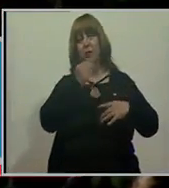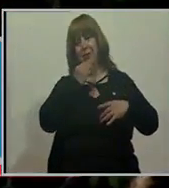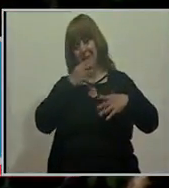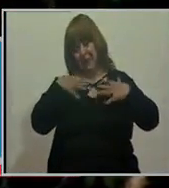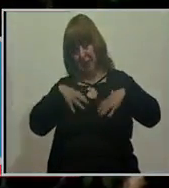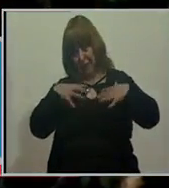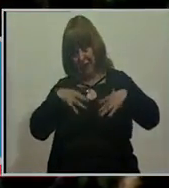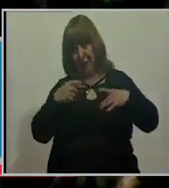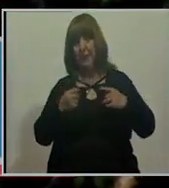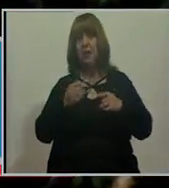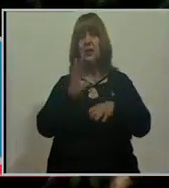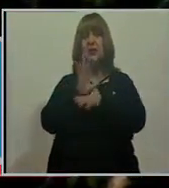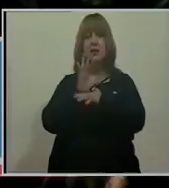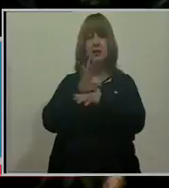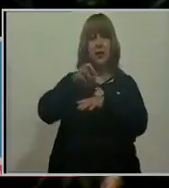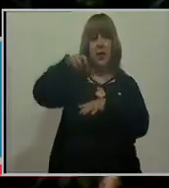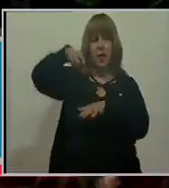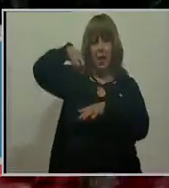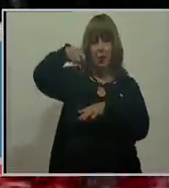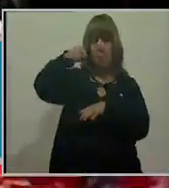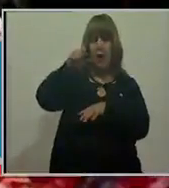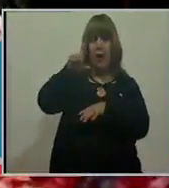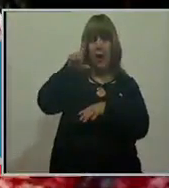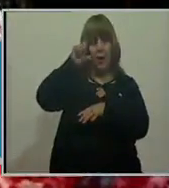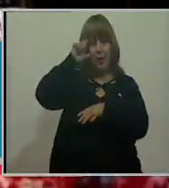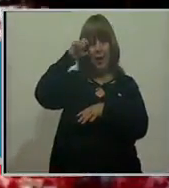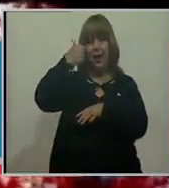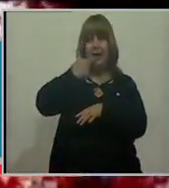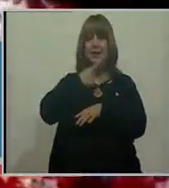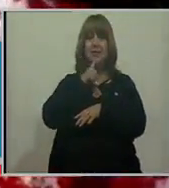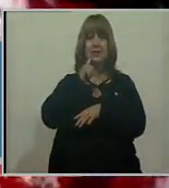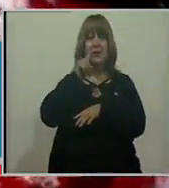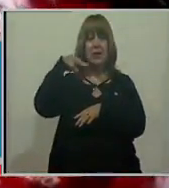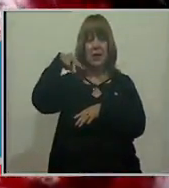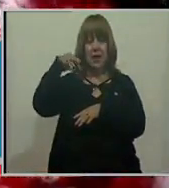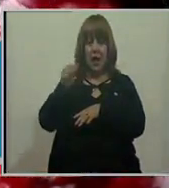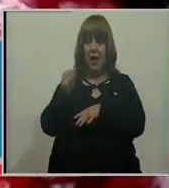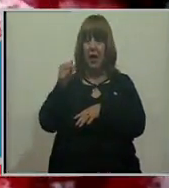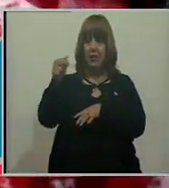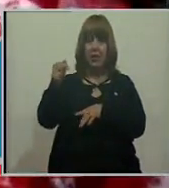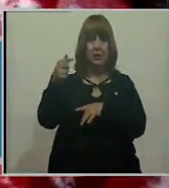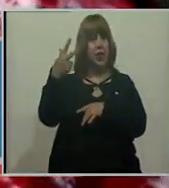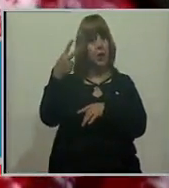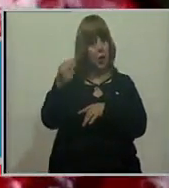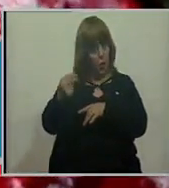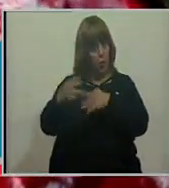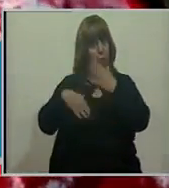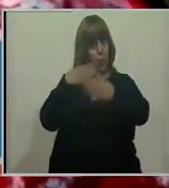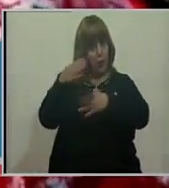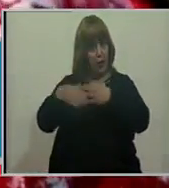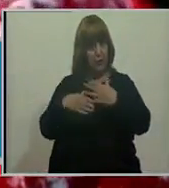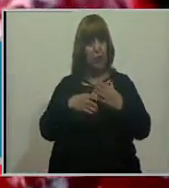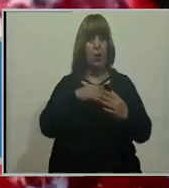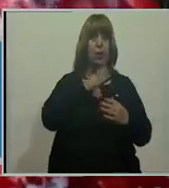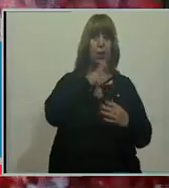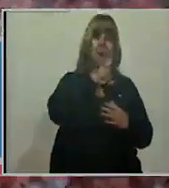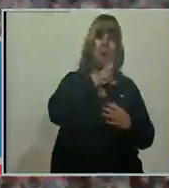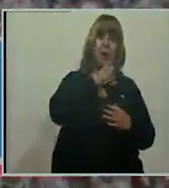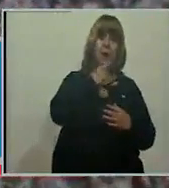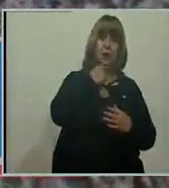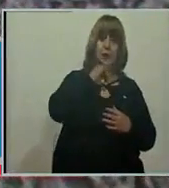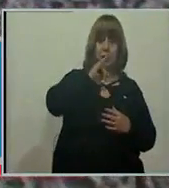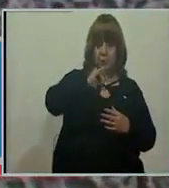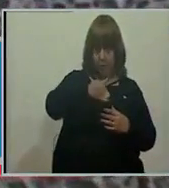Simulando estar ensangrentada esa remera. Y lo que tiene que ver esto es con el reclamo que se daba fuera del entrenamiento de la selección nacional allí en Barcelona,